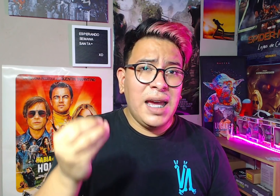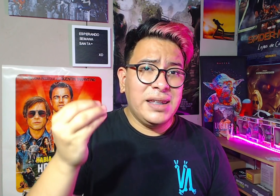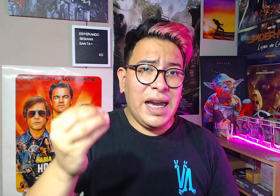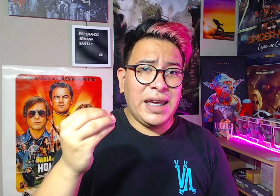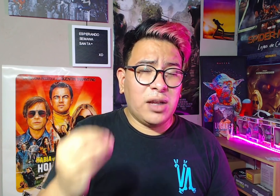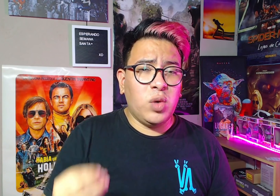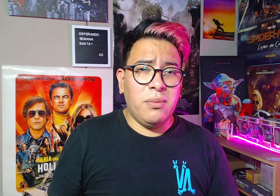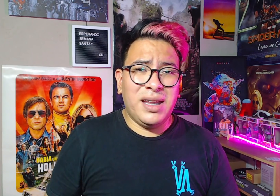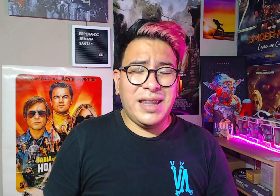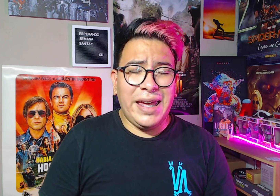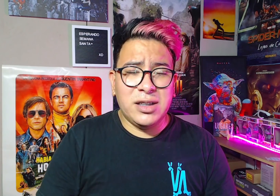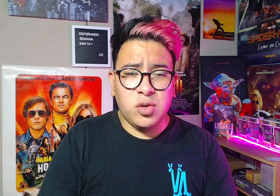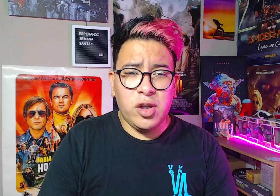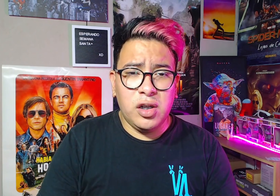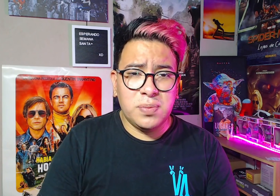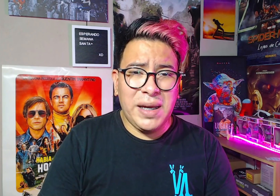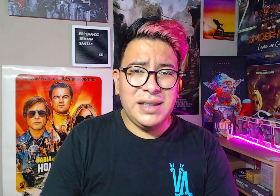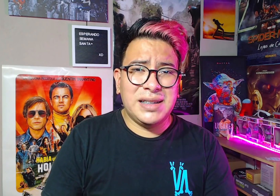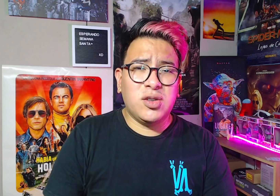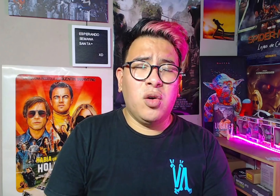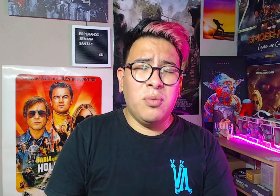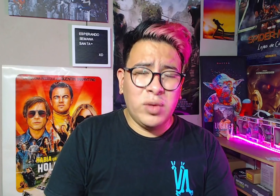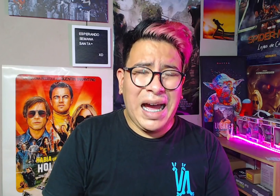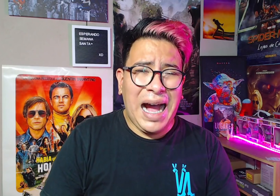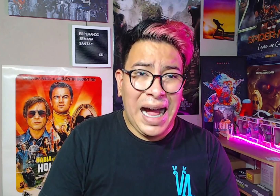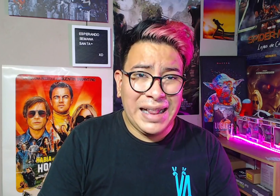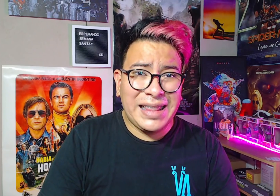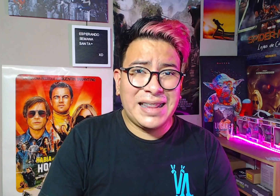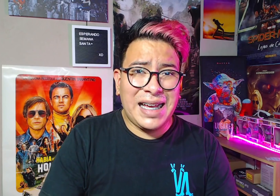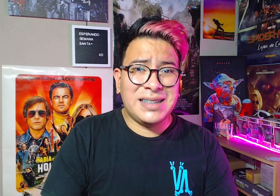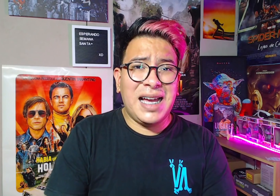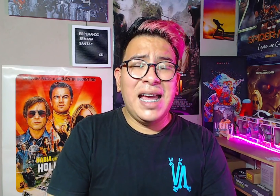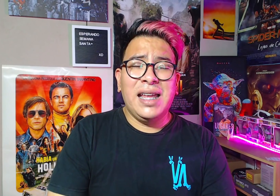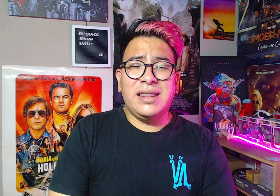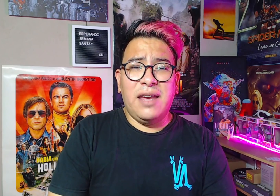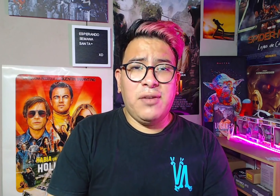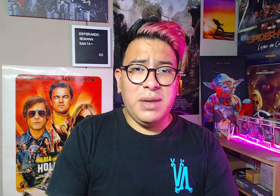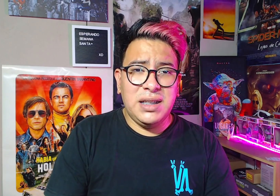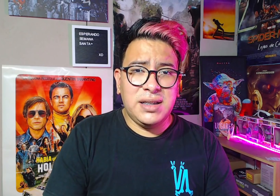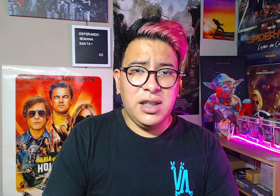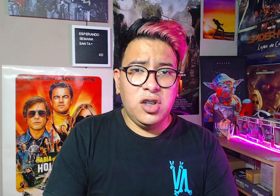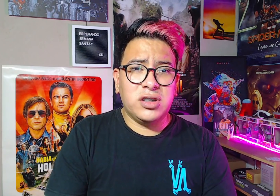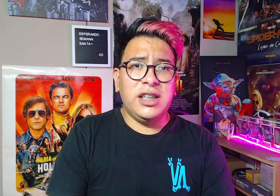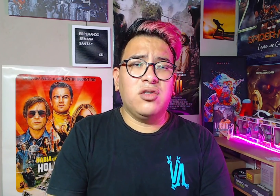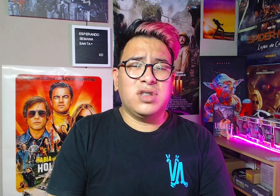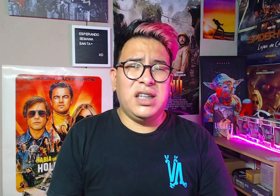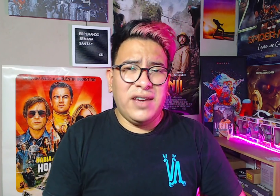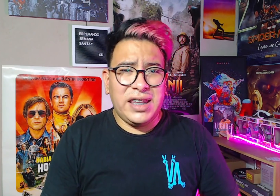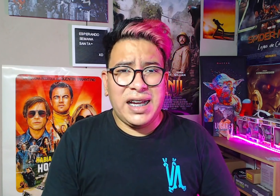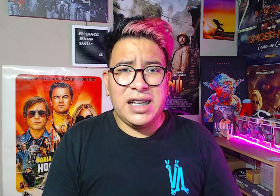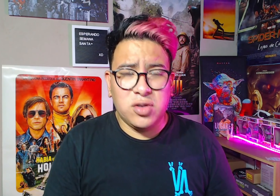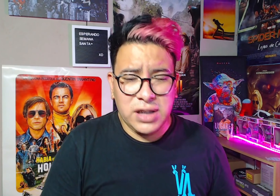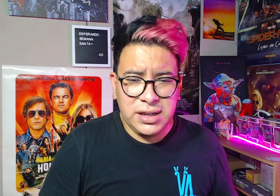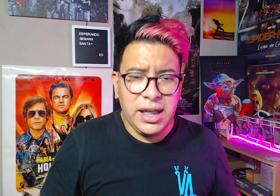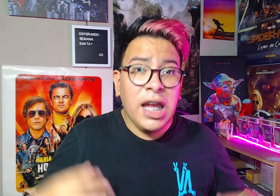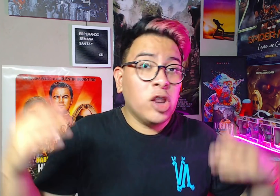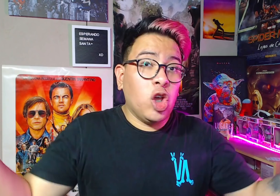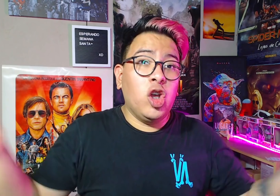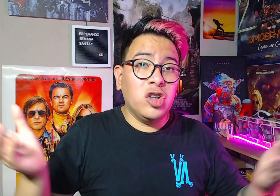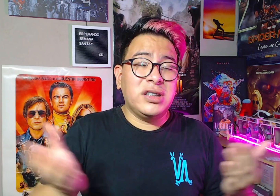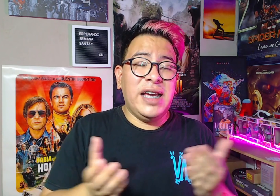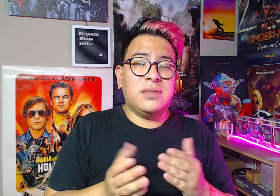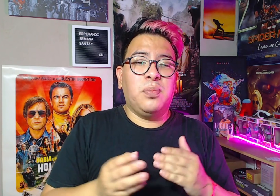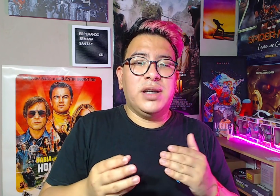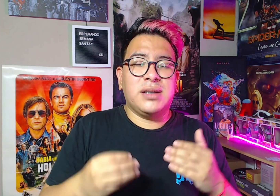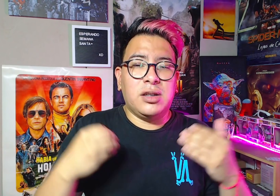pilas, ya que actualmente es uno de los países con una alta tasa de feminicidios, inclusive de casos así.